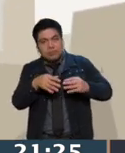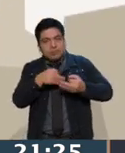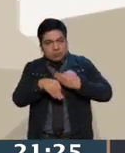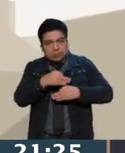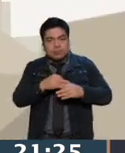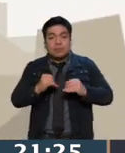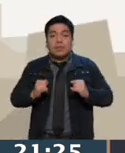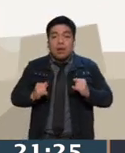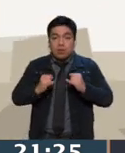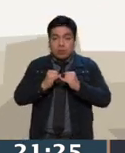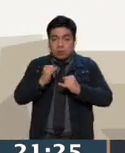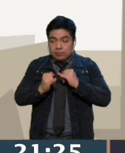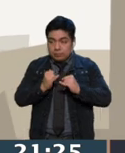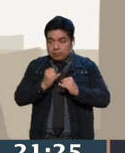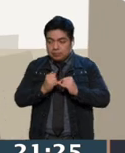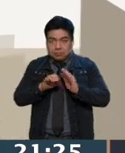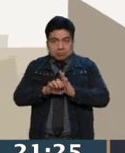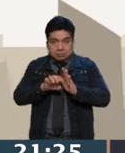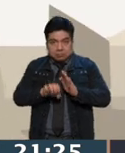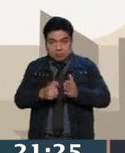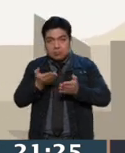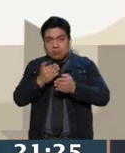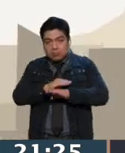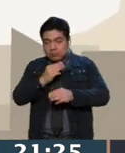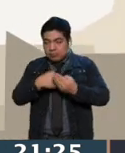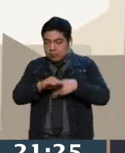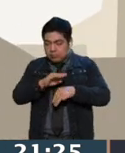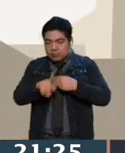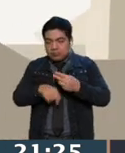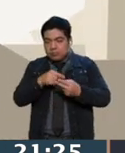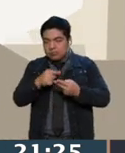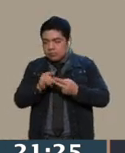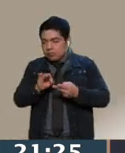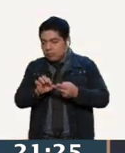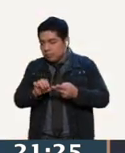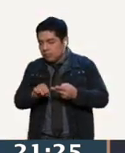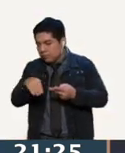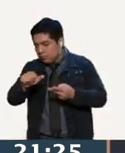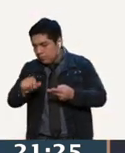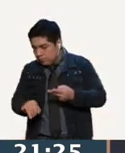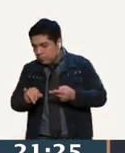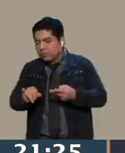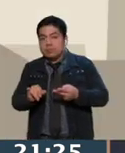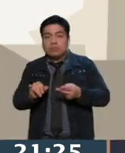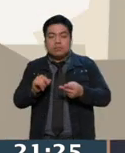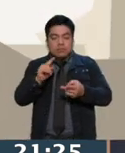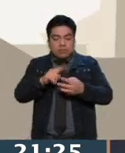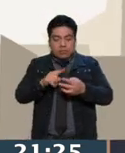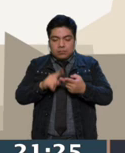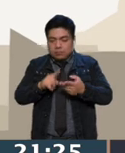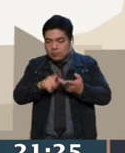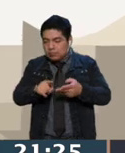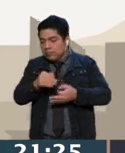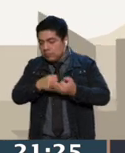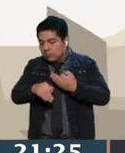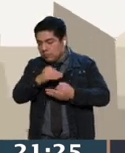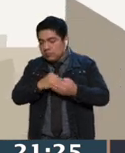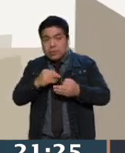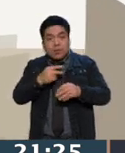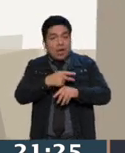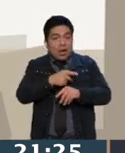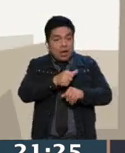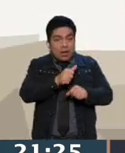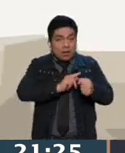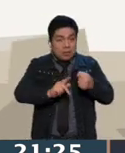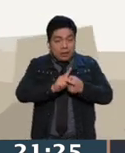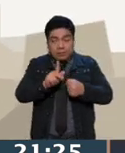Las instituciones internacionales como el Banco Mundial, el Fondo Monetario Internacional empiezan a dictar las políticas económicas y sociales de los países y